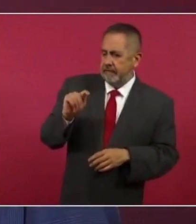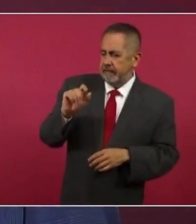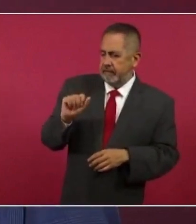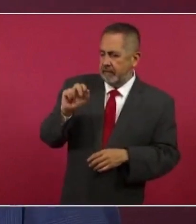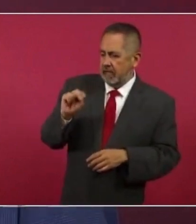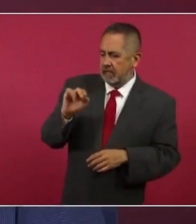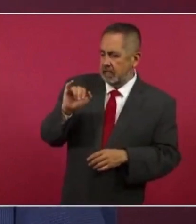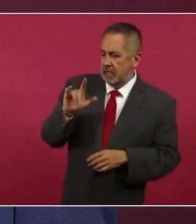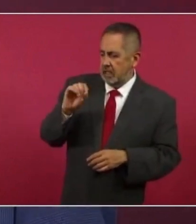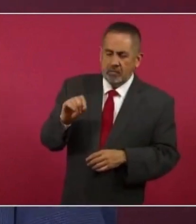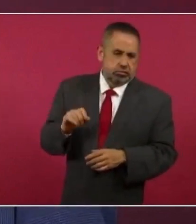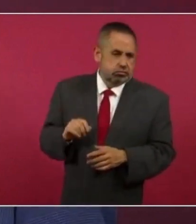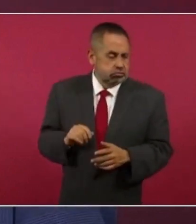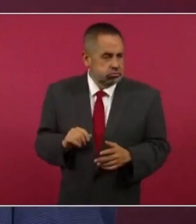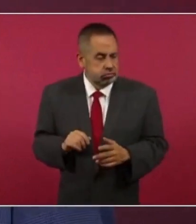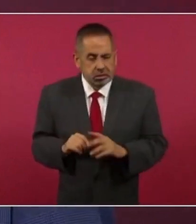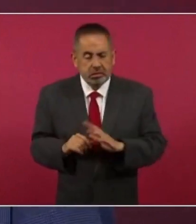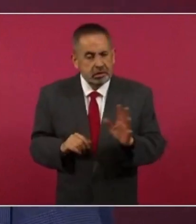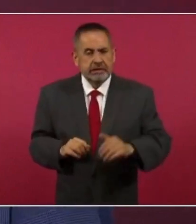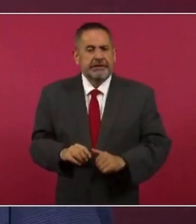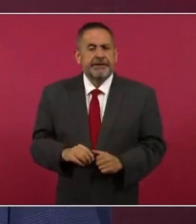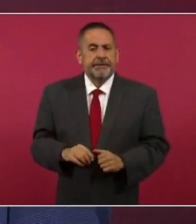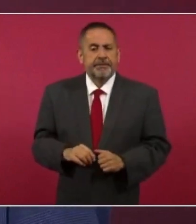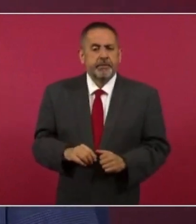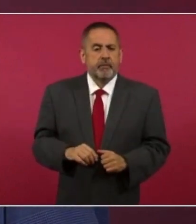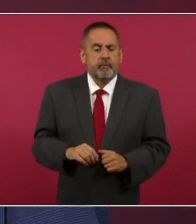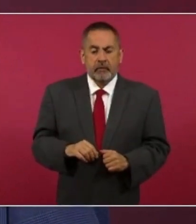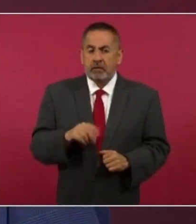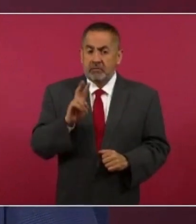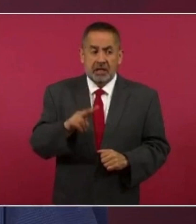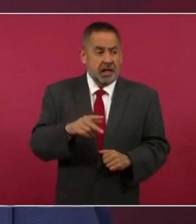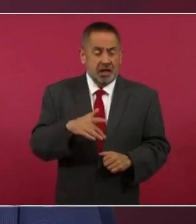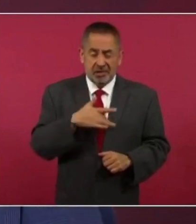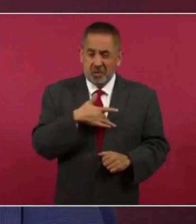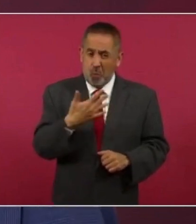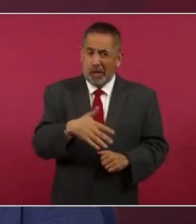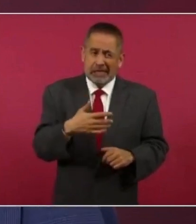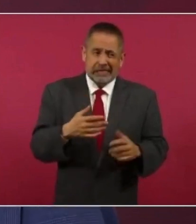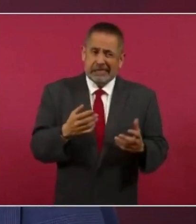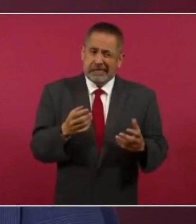y al mismo tiempo muy doloroso, repito,